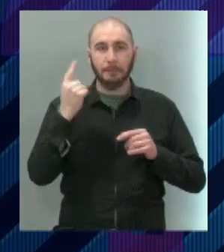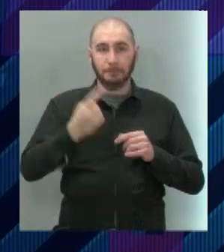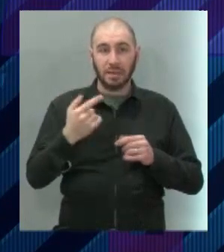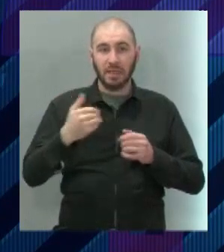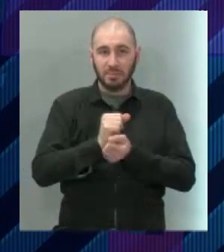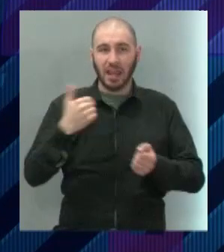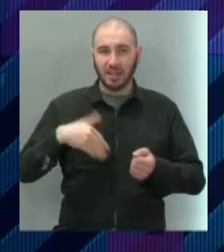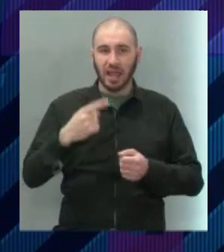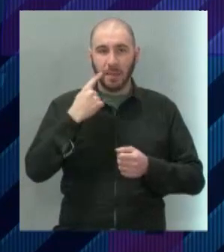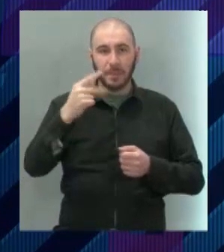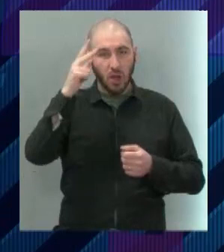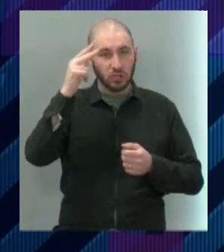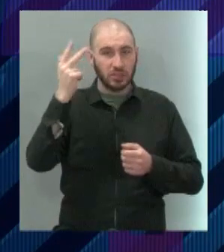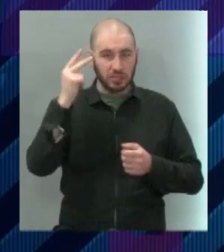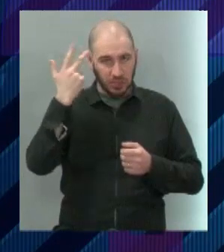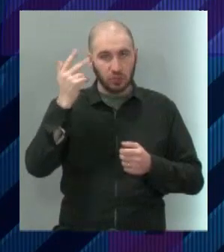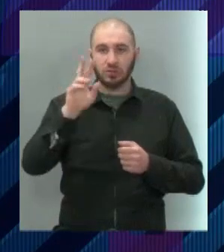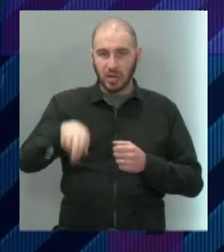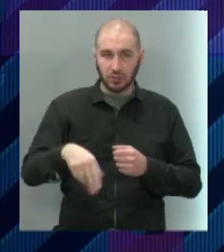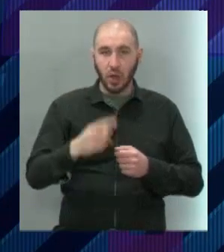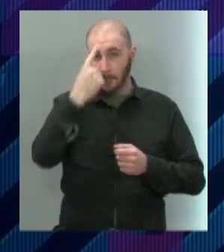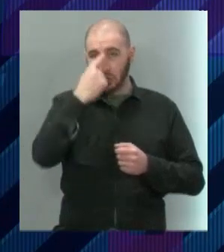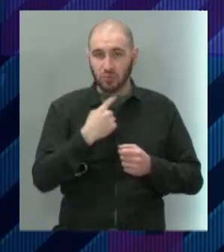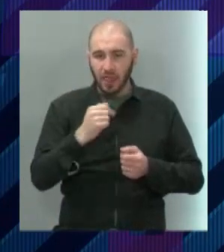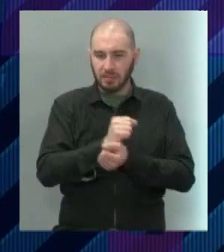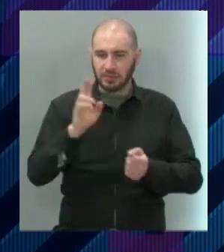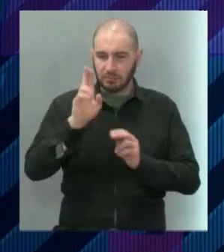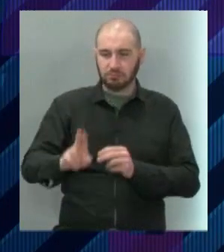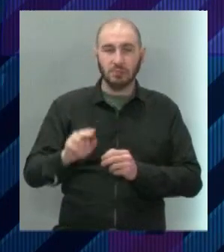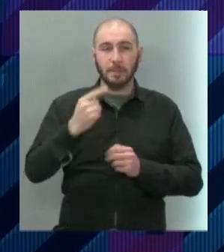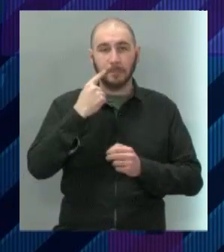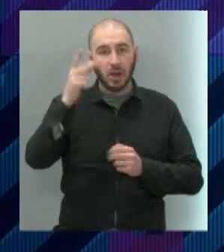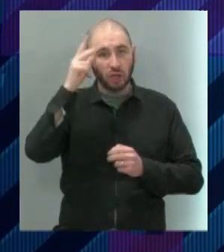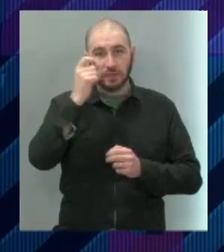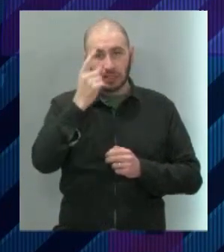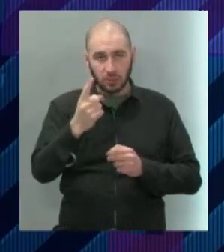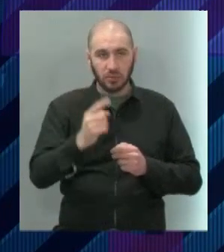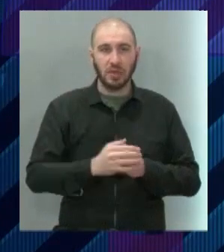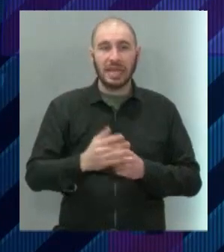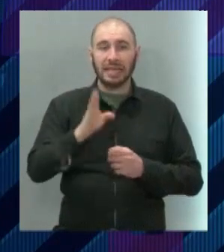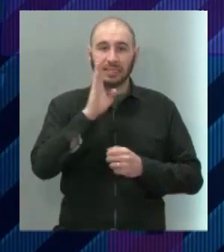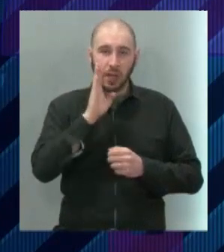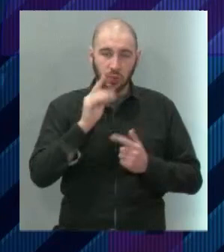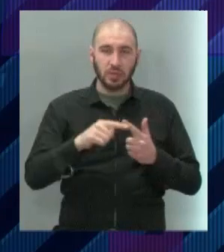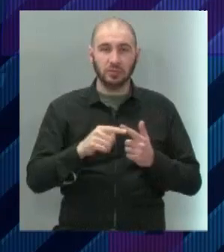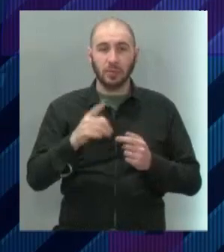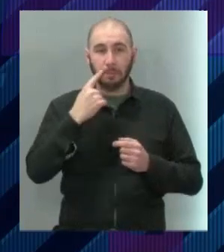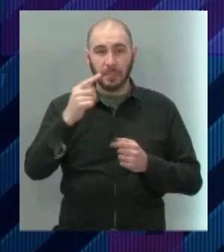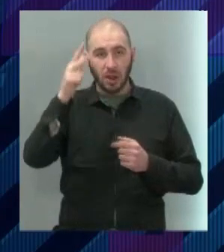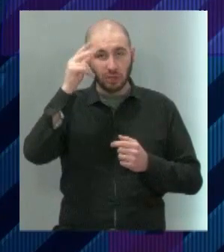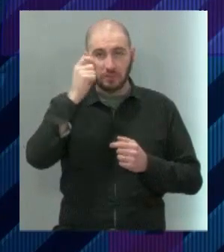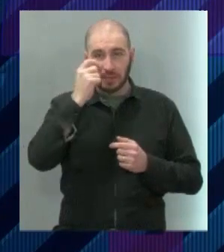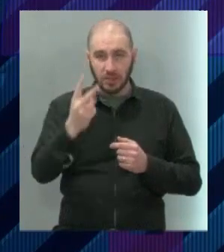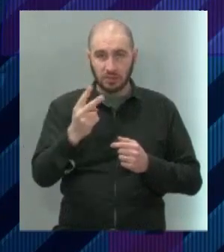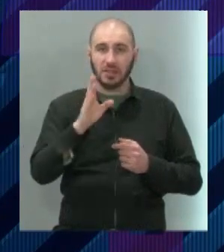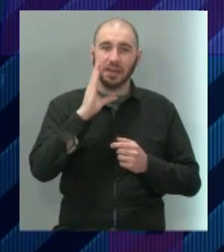independencia argentina en 1818, Portugal reconoció nuestra independencia en 1821, mientras que Estados Unidos en